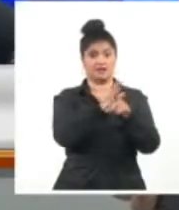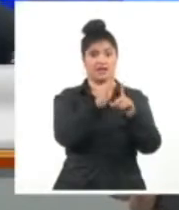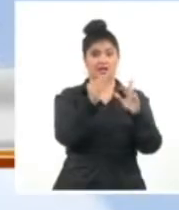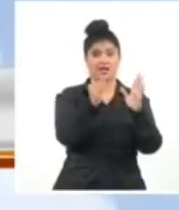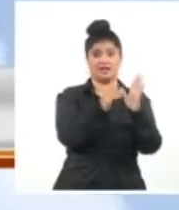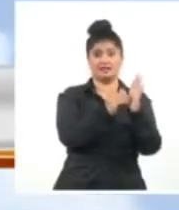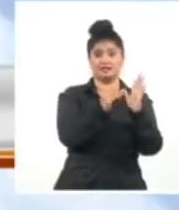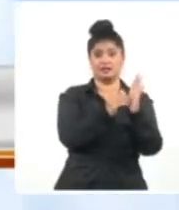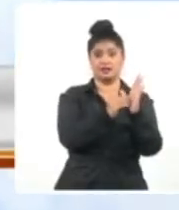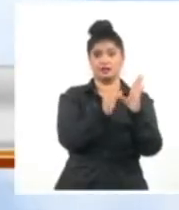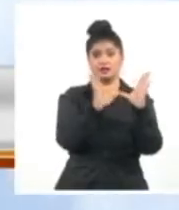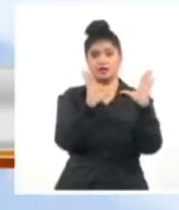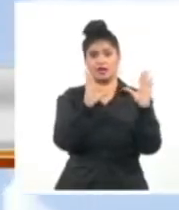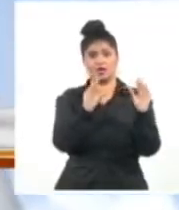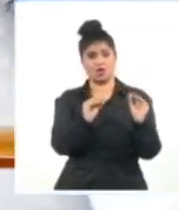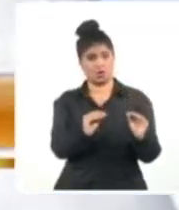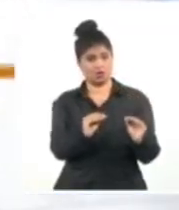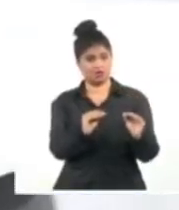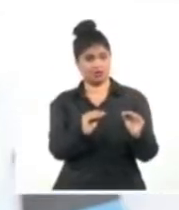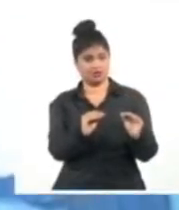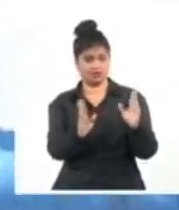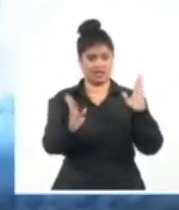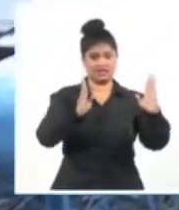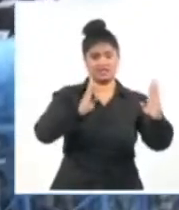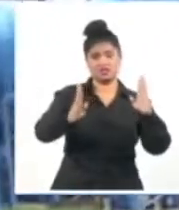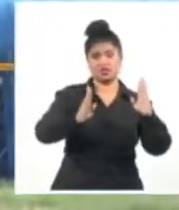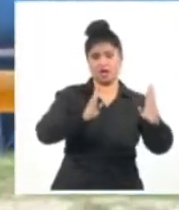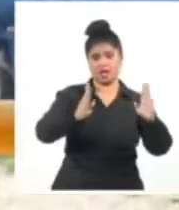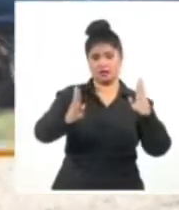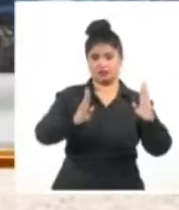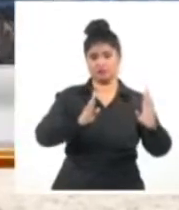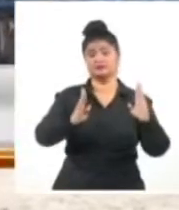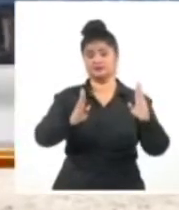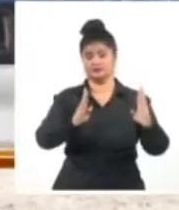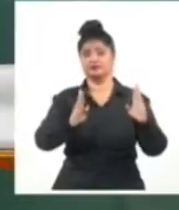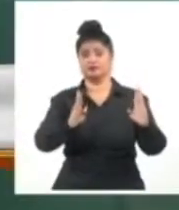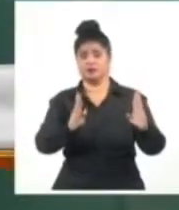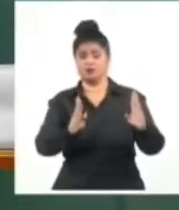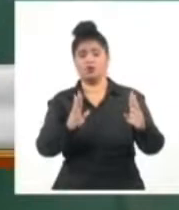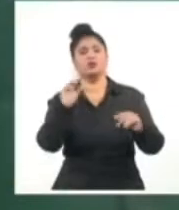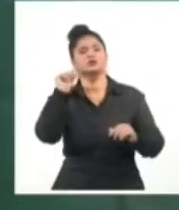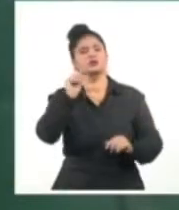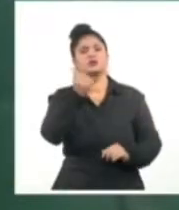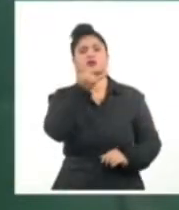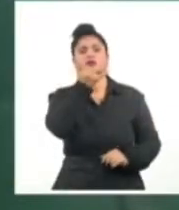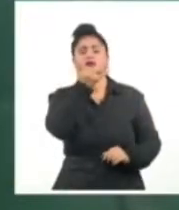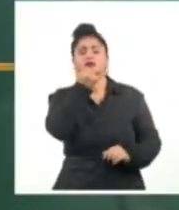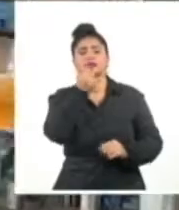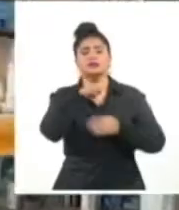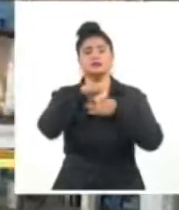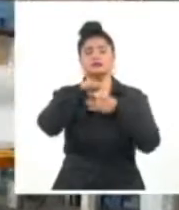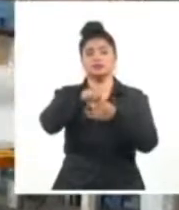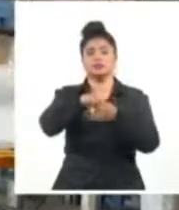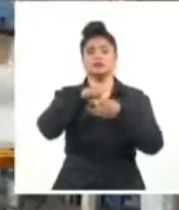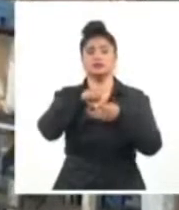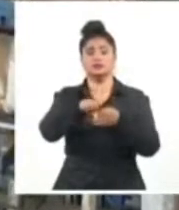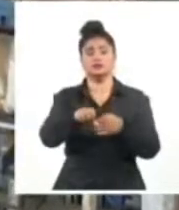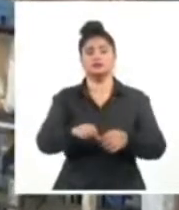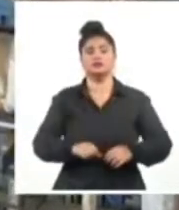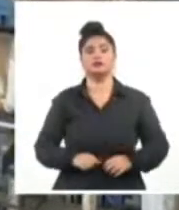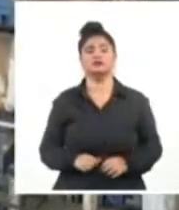estamos previendo también el día de hoy, que no sea a las 8:30, que sea un poco a las 7:10, 7:15